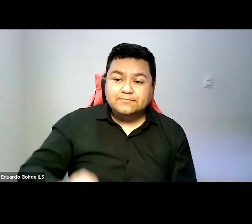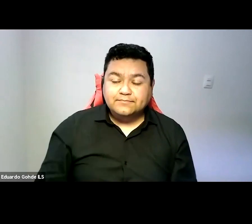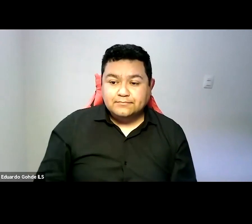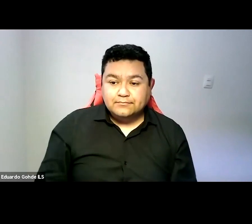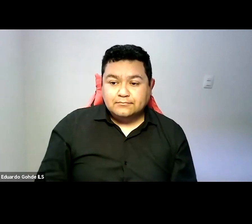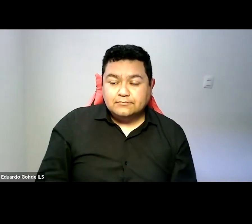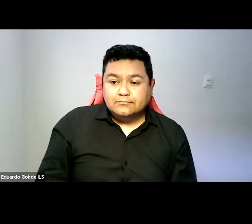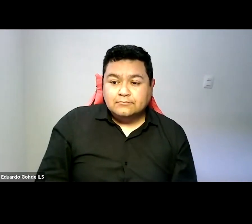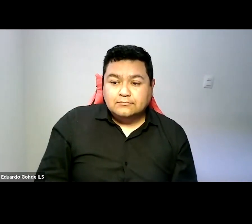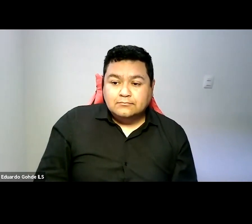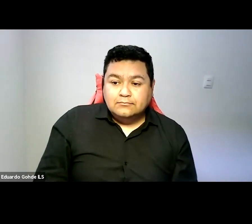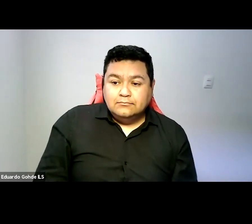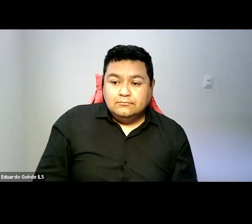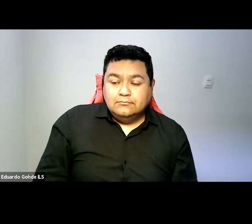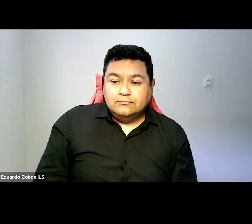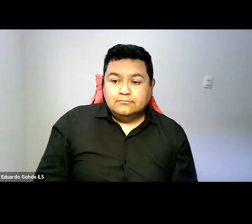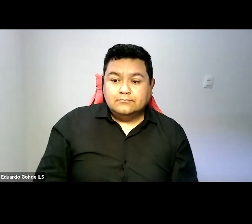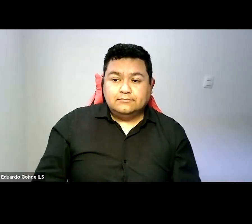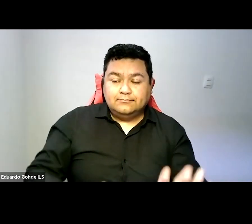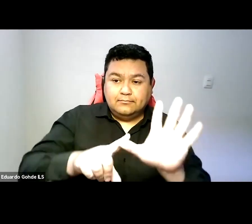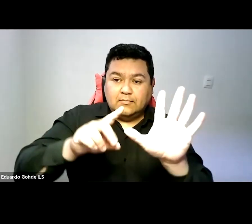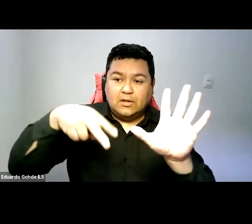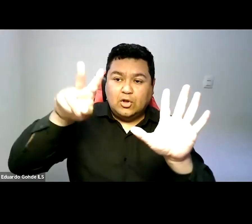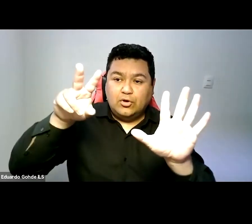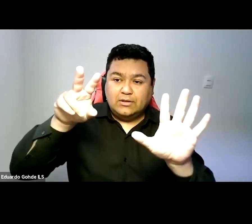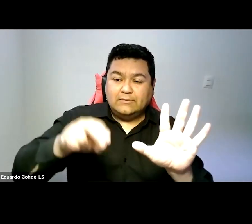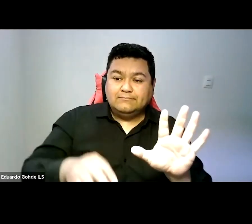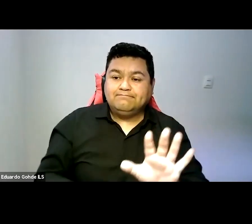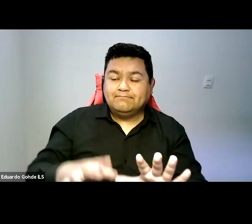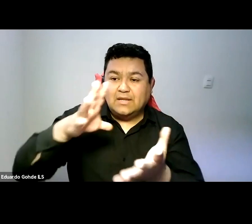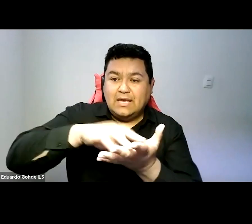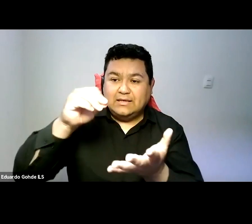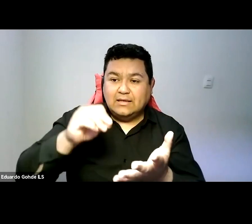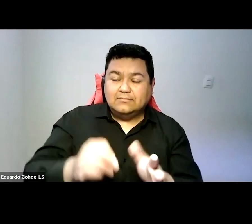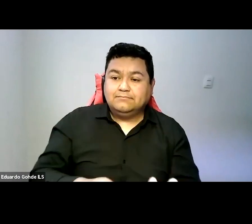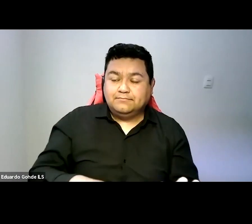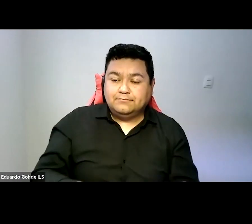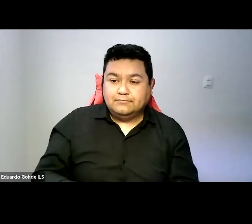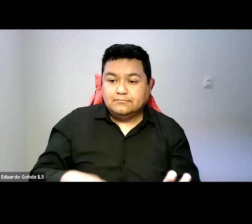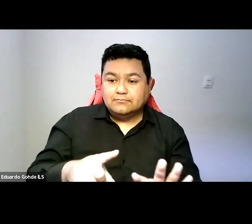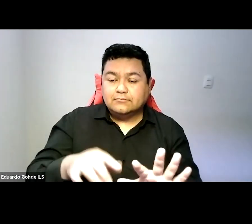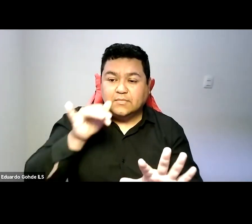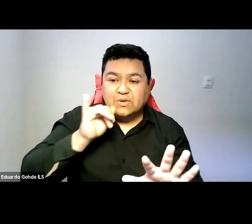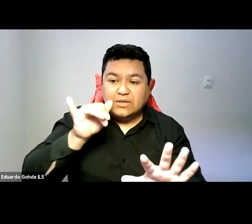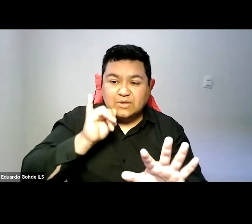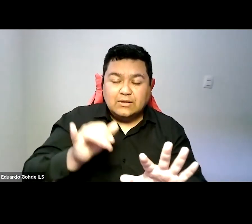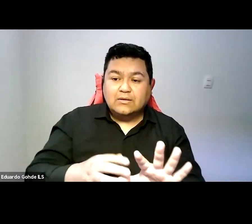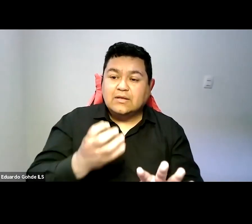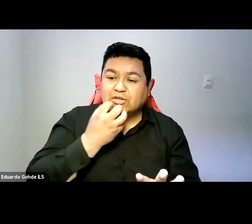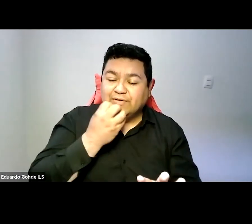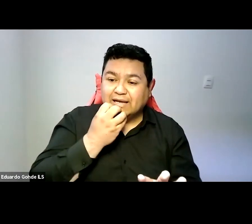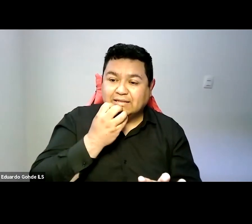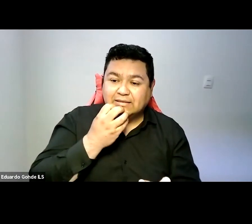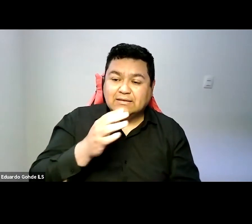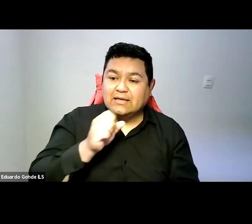Por lo tanto, tenemos una zona norte que agrupa las regiones de Arica y Parinacota, de Tarapacá, Antofagasta y